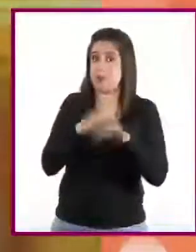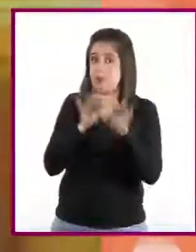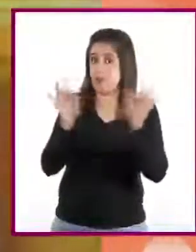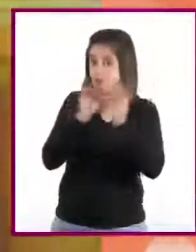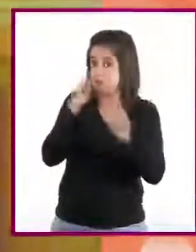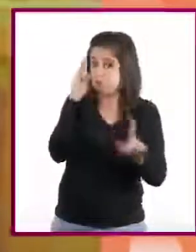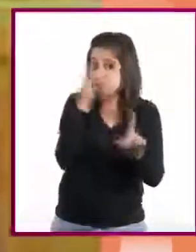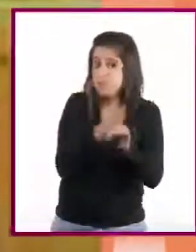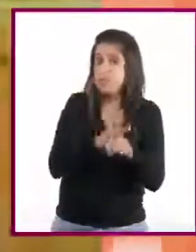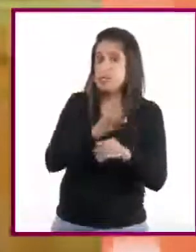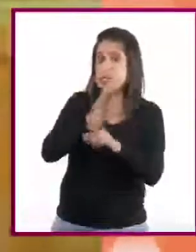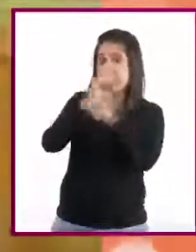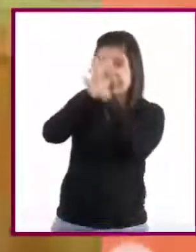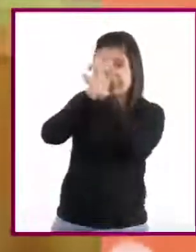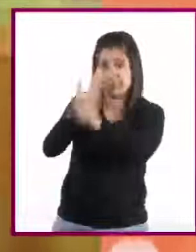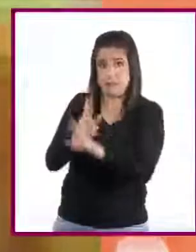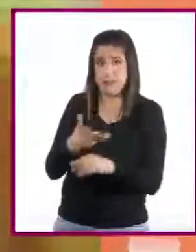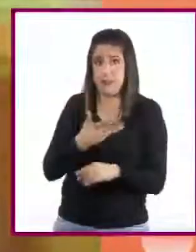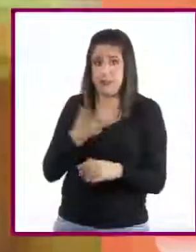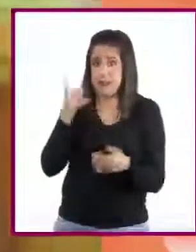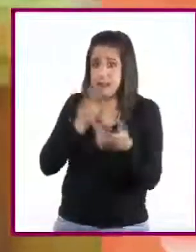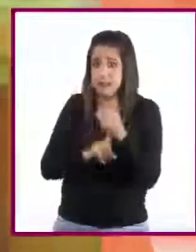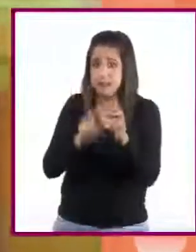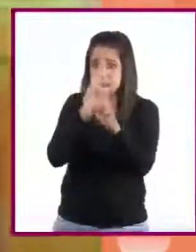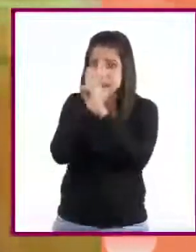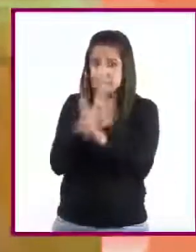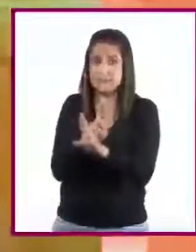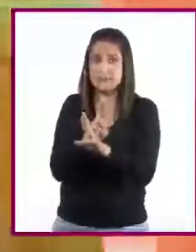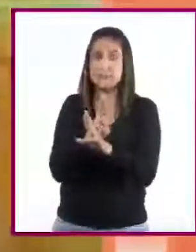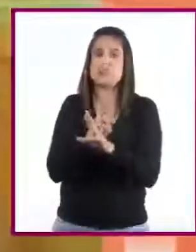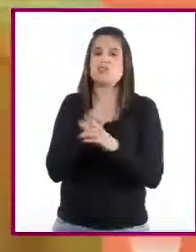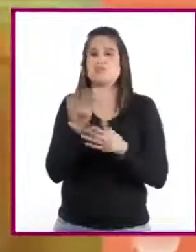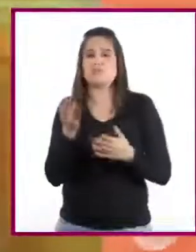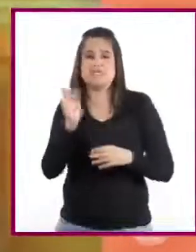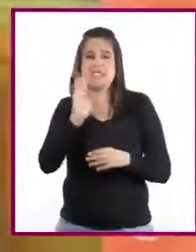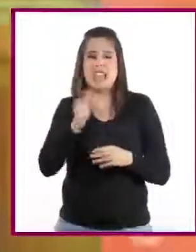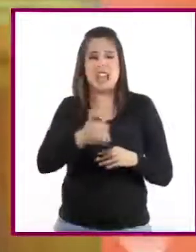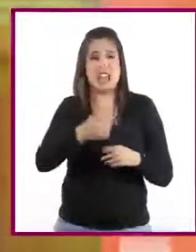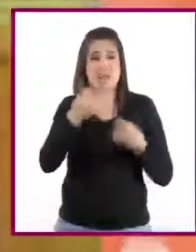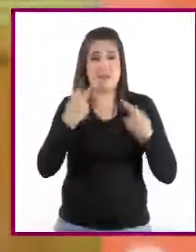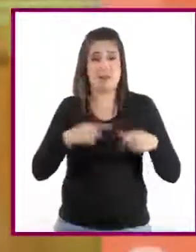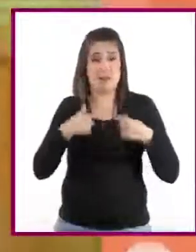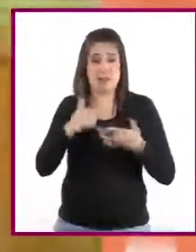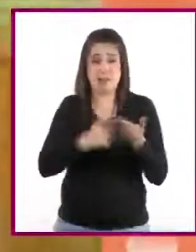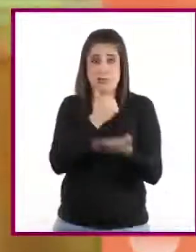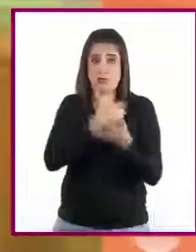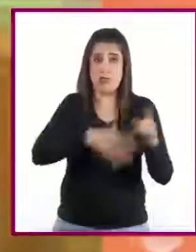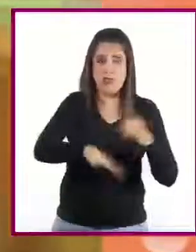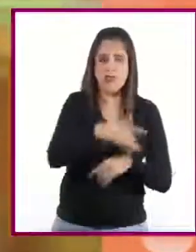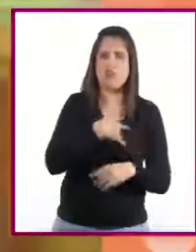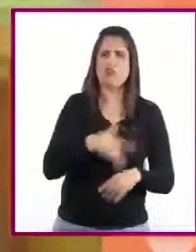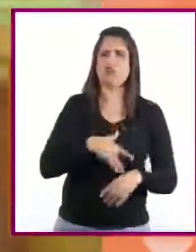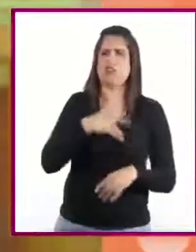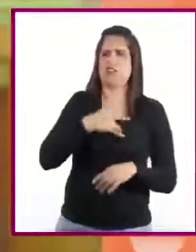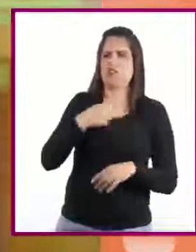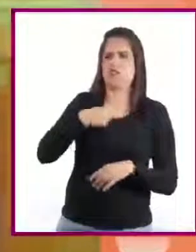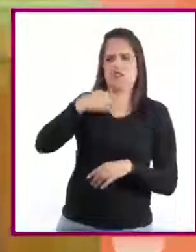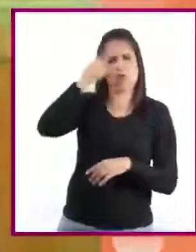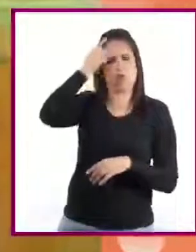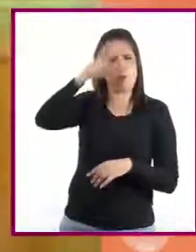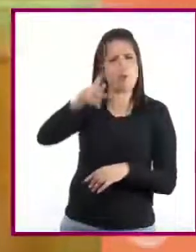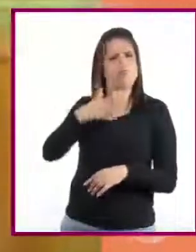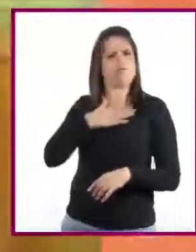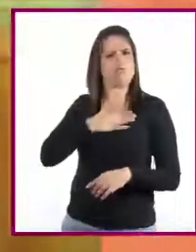fundamentales, si son respetados, ¿no? Y si los ciudadanos se sienten dueños de este de estos